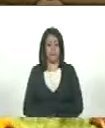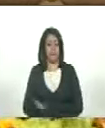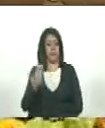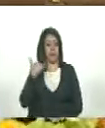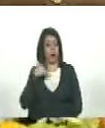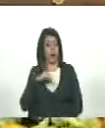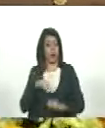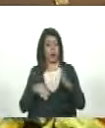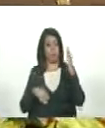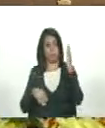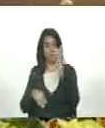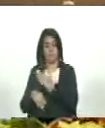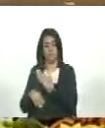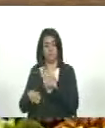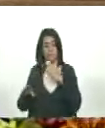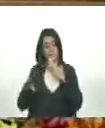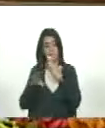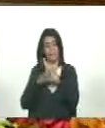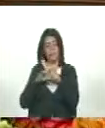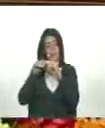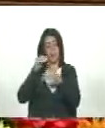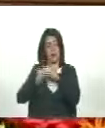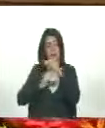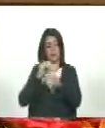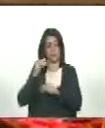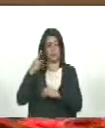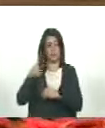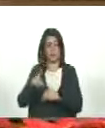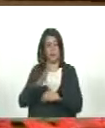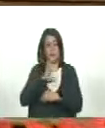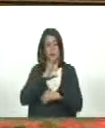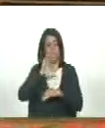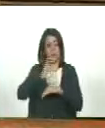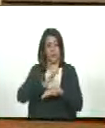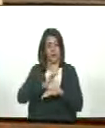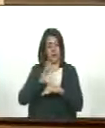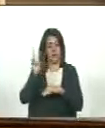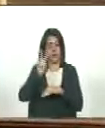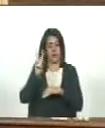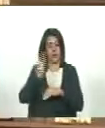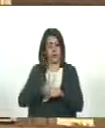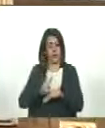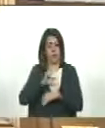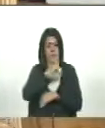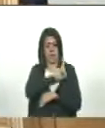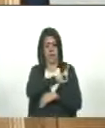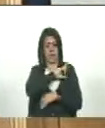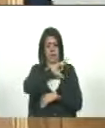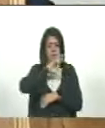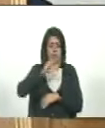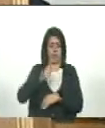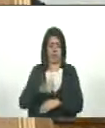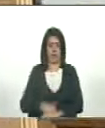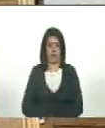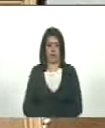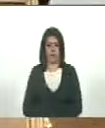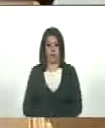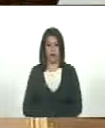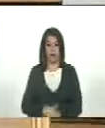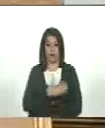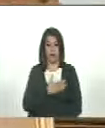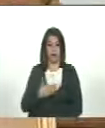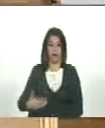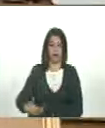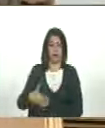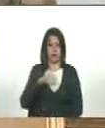de las sanciones, del bloqueo que ha tenido el Banco Central, su junta directiva, presidida por